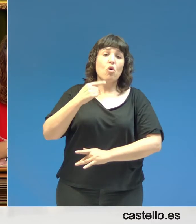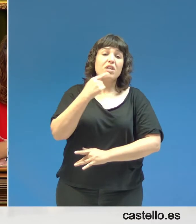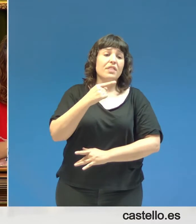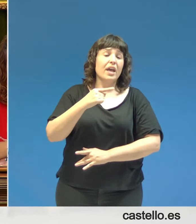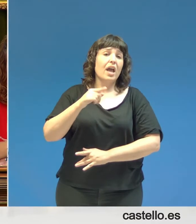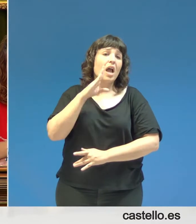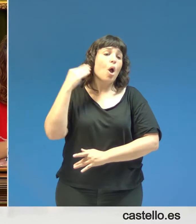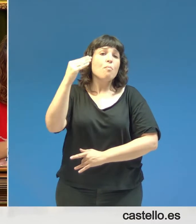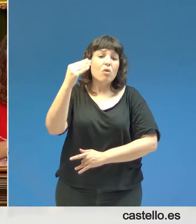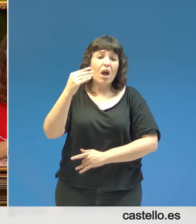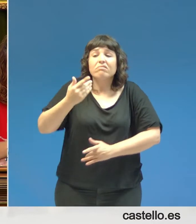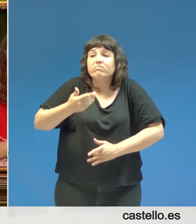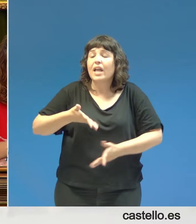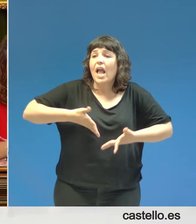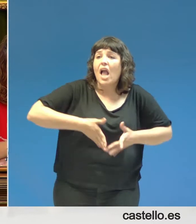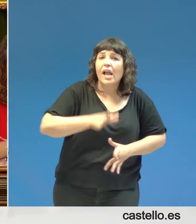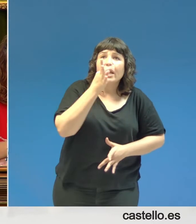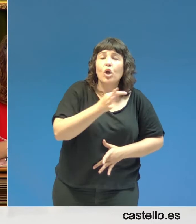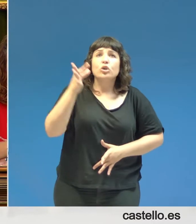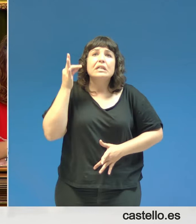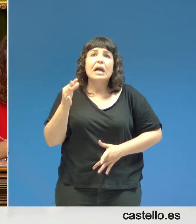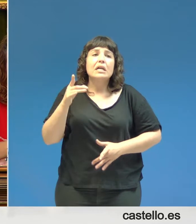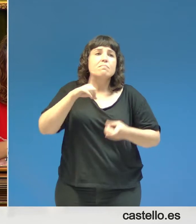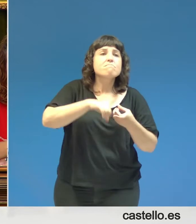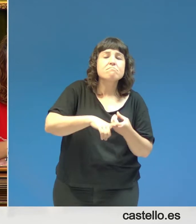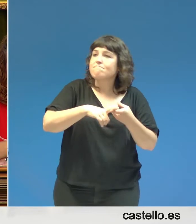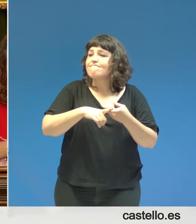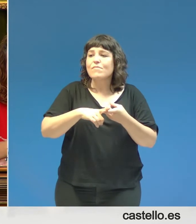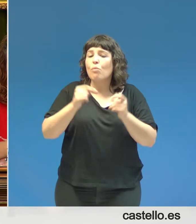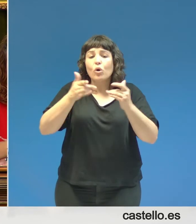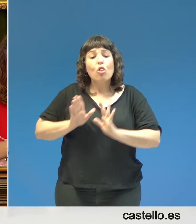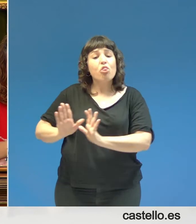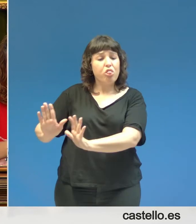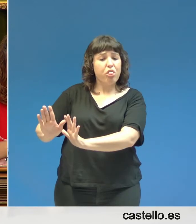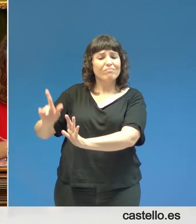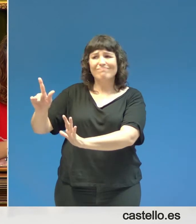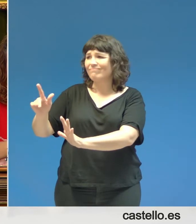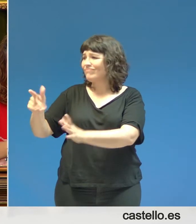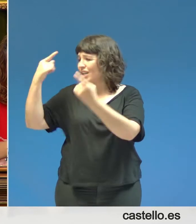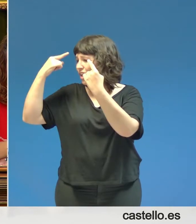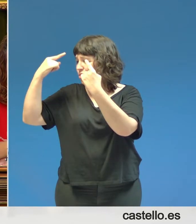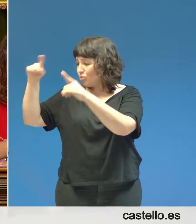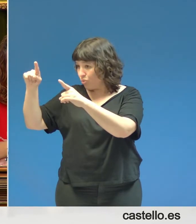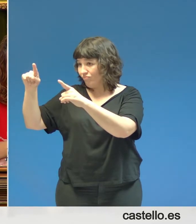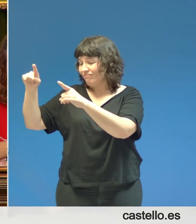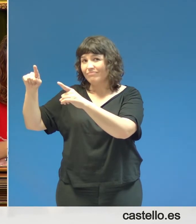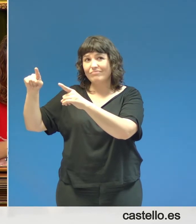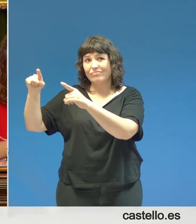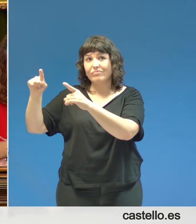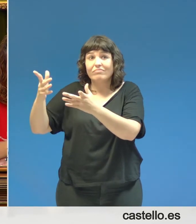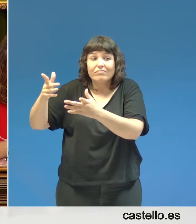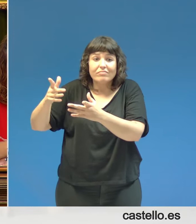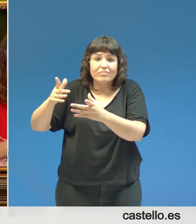los maridos o las mujeres, que son los que tienen que encargarse de la parte de detrás. El aguantarnos cuando